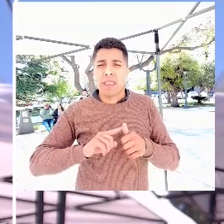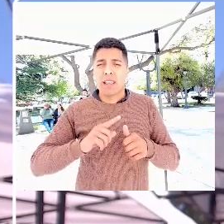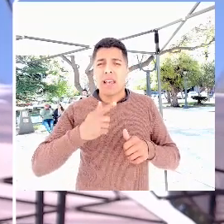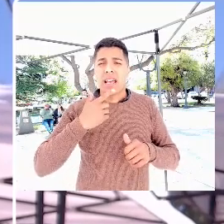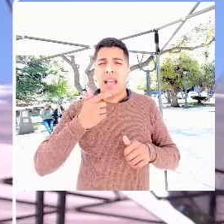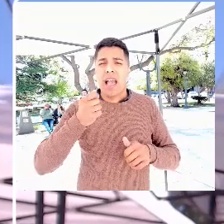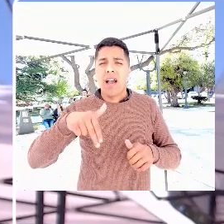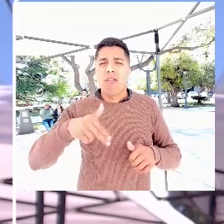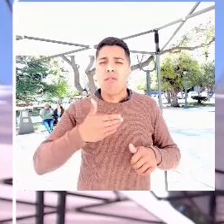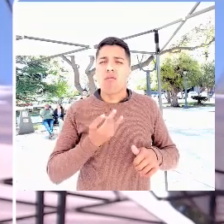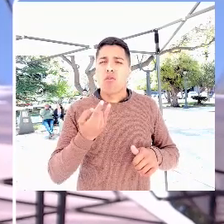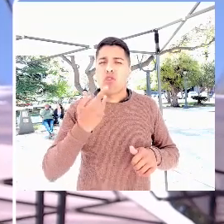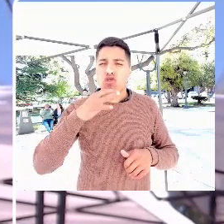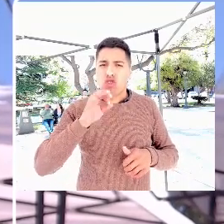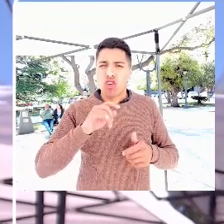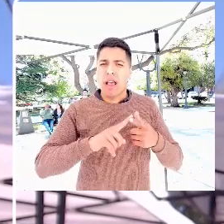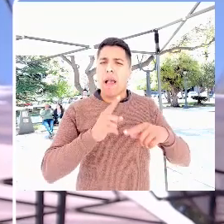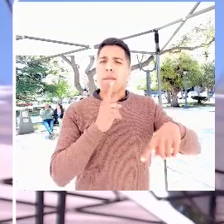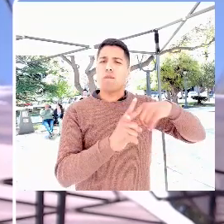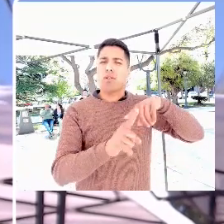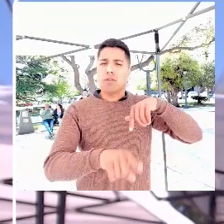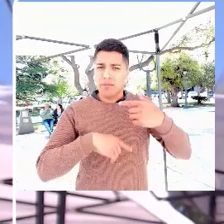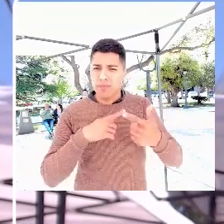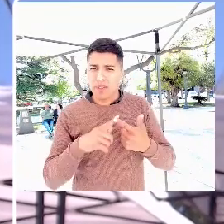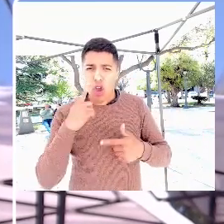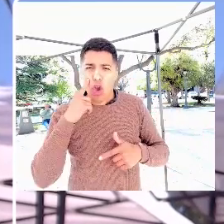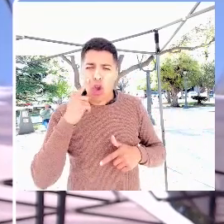Concejal Anfuso. Afirmativo.